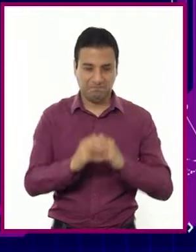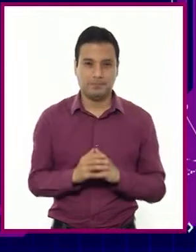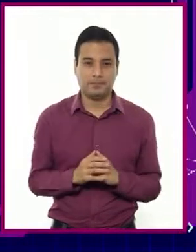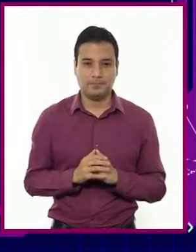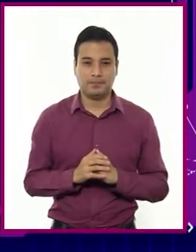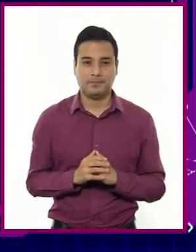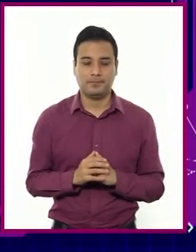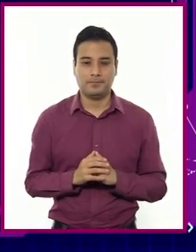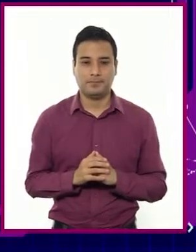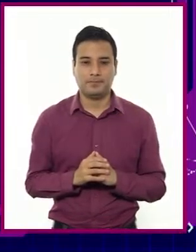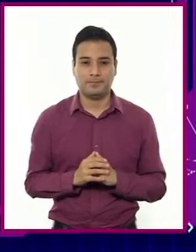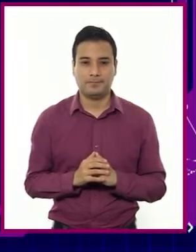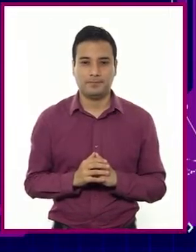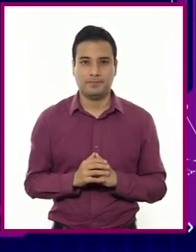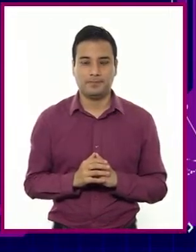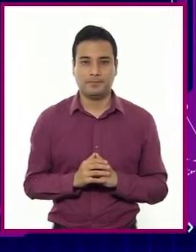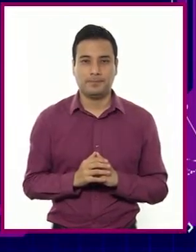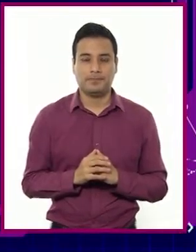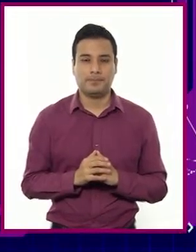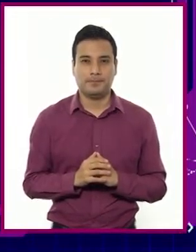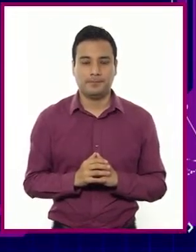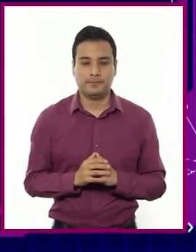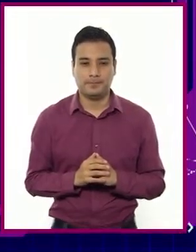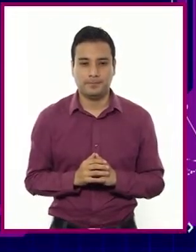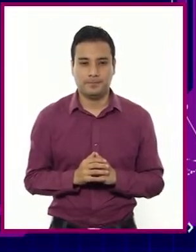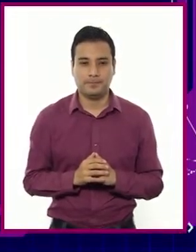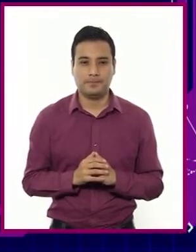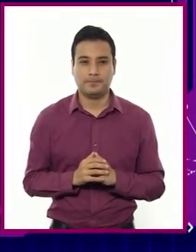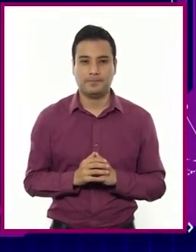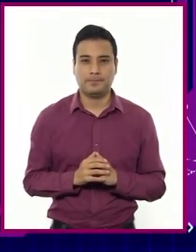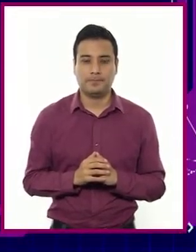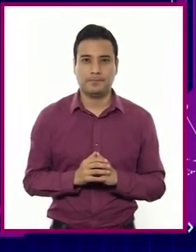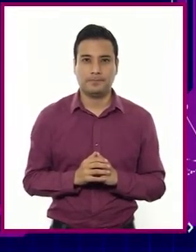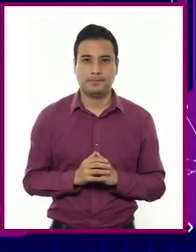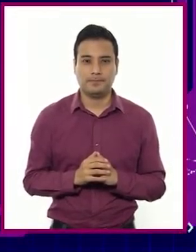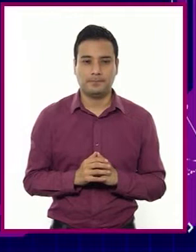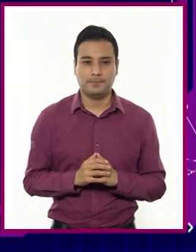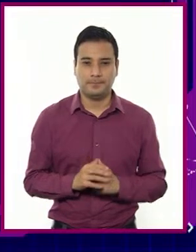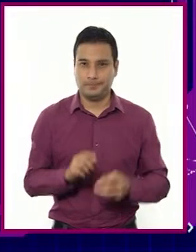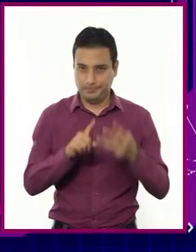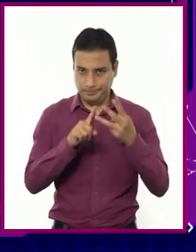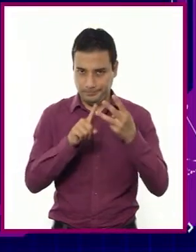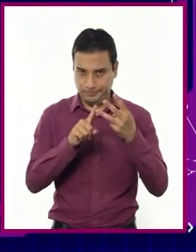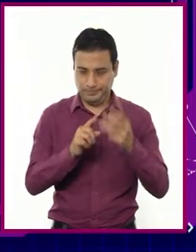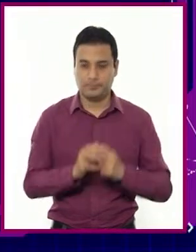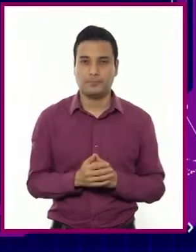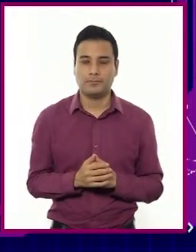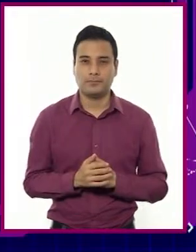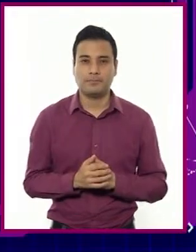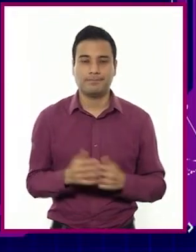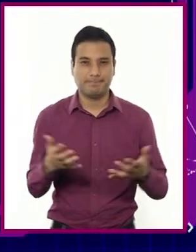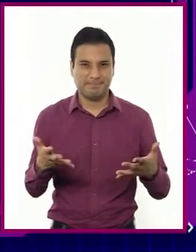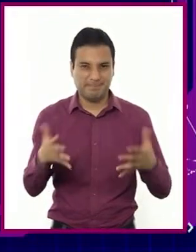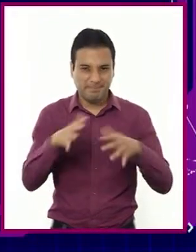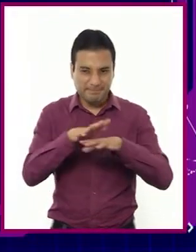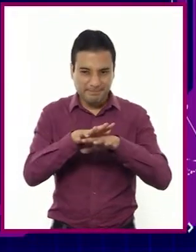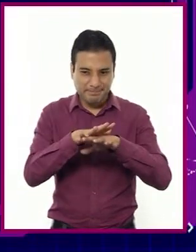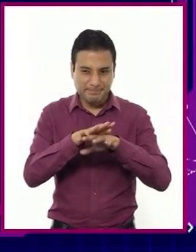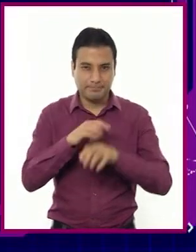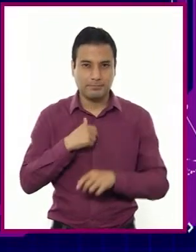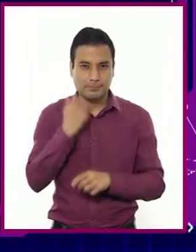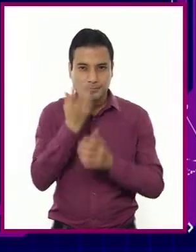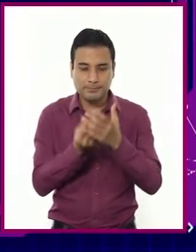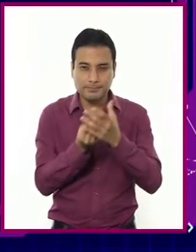de alcohol en galones de esa disolución. En la última fila aparece la mezcla que se quiere